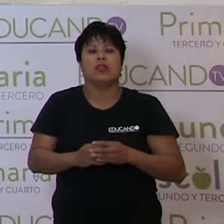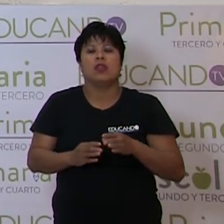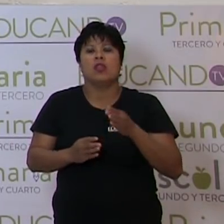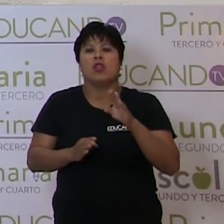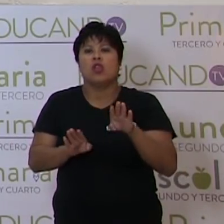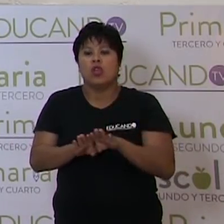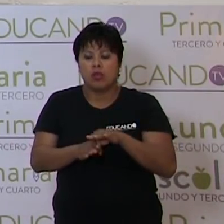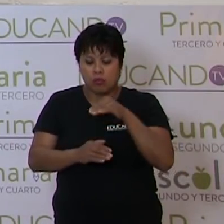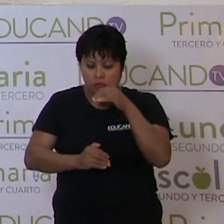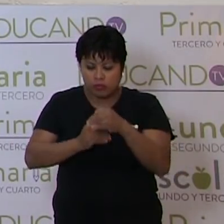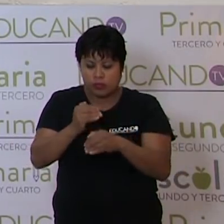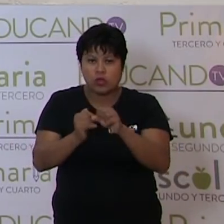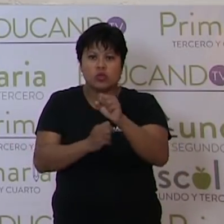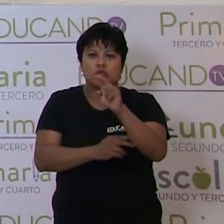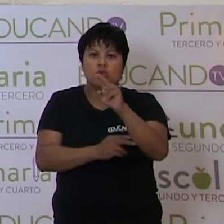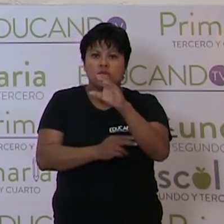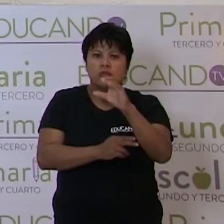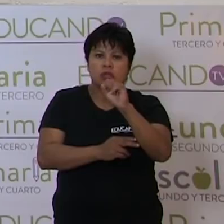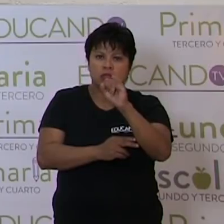sucesión,